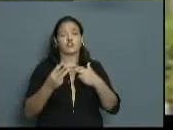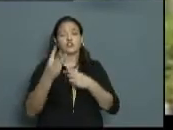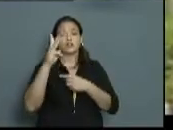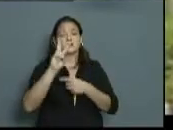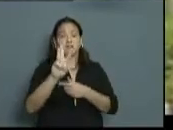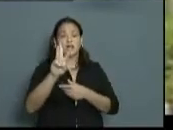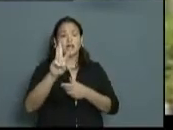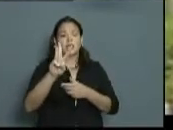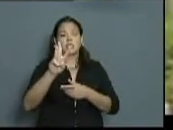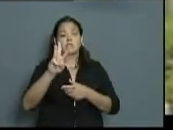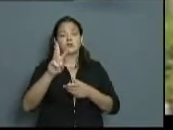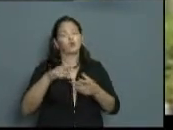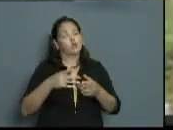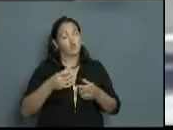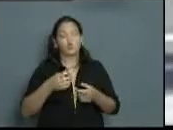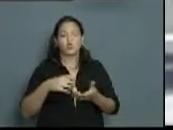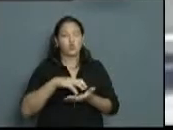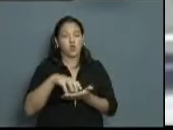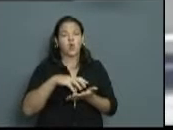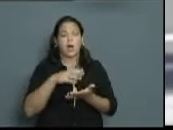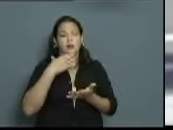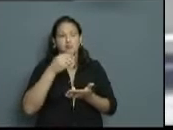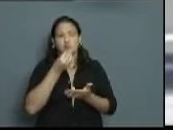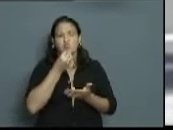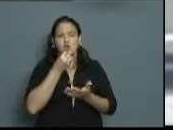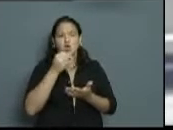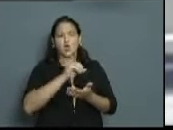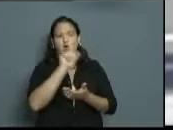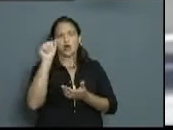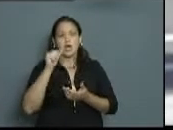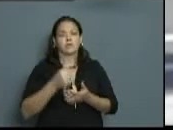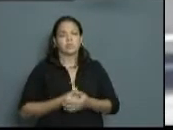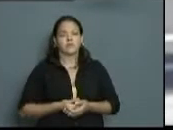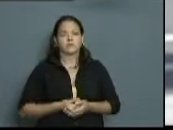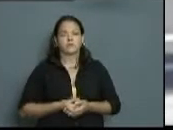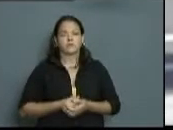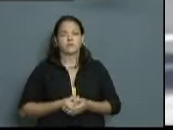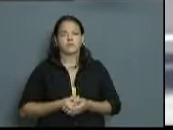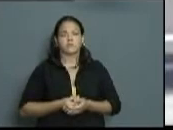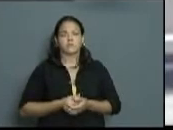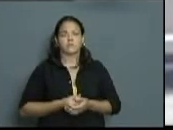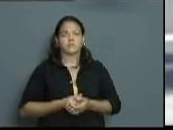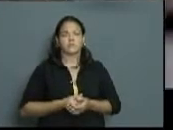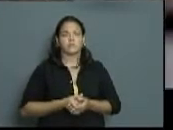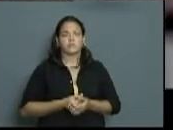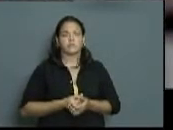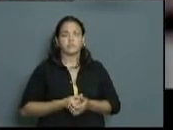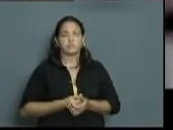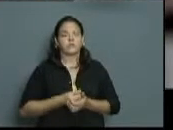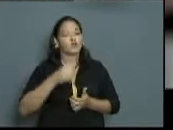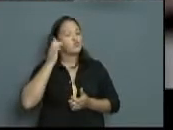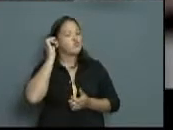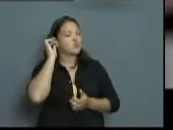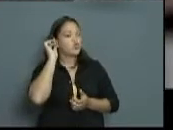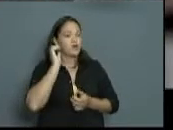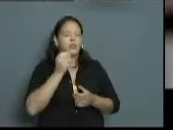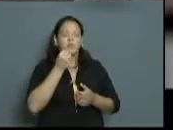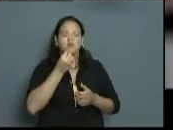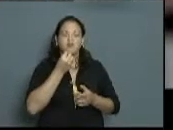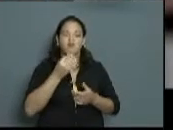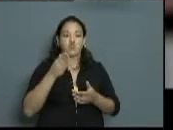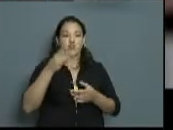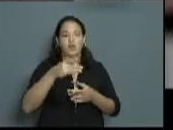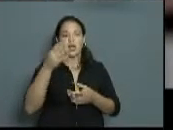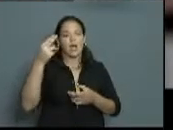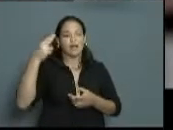la séptima jornadas, por lo cual mejoró este resultado. Al frente del AR Monex Women Team, la manzanillera de 28 años llegó esta vez a Francia tras